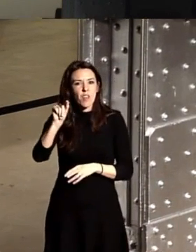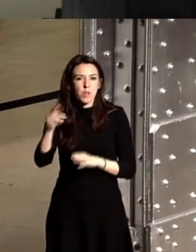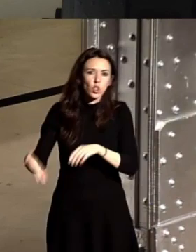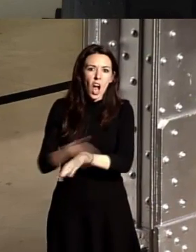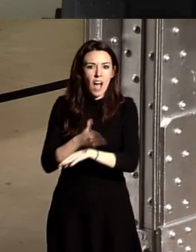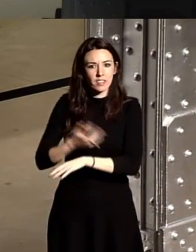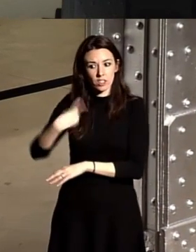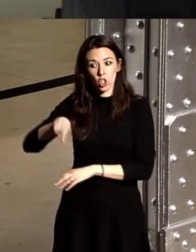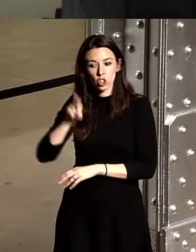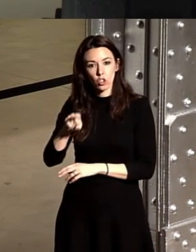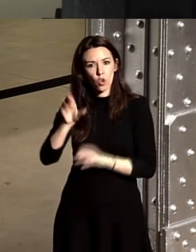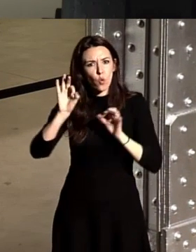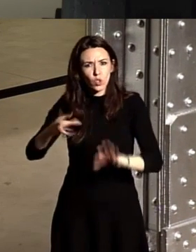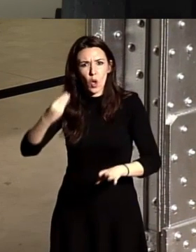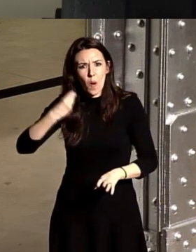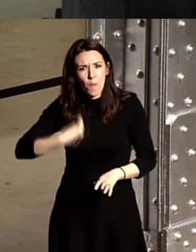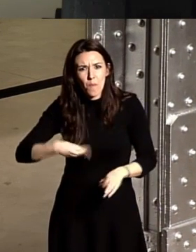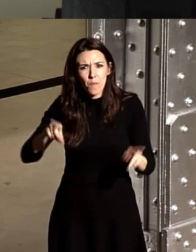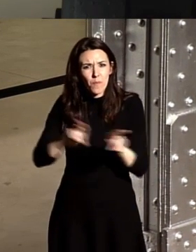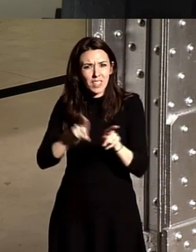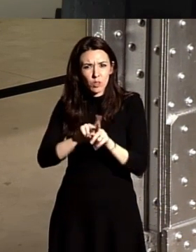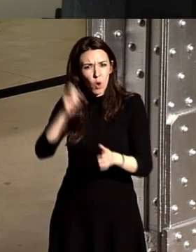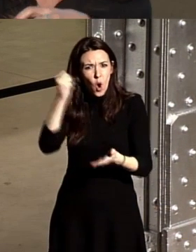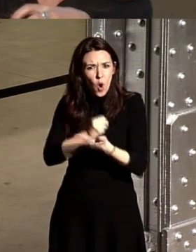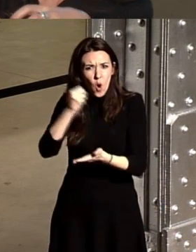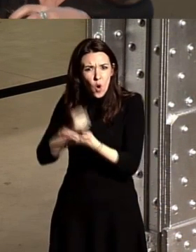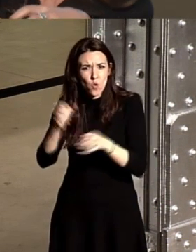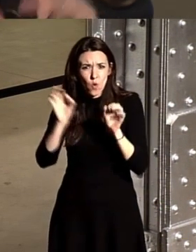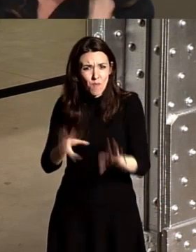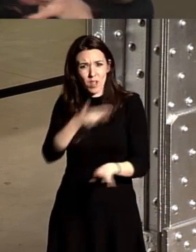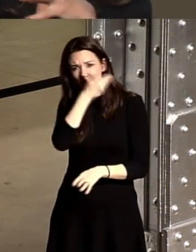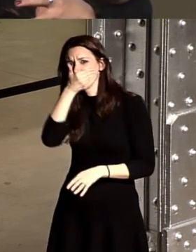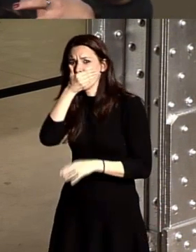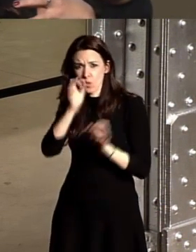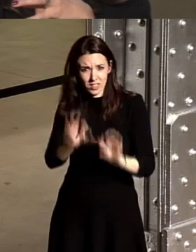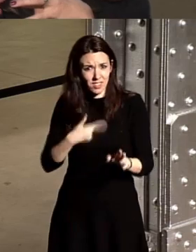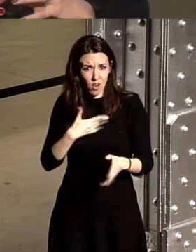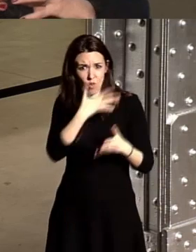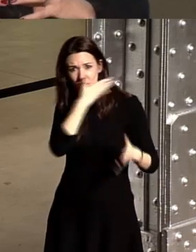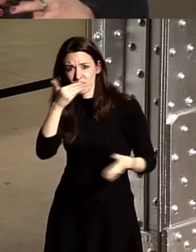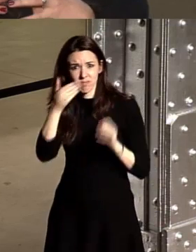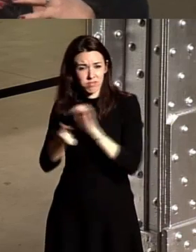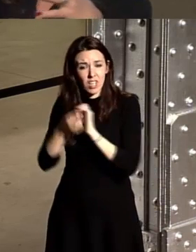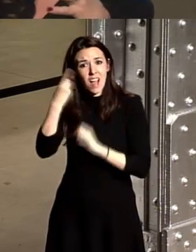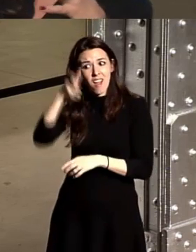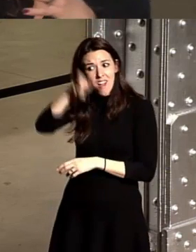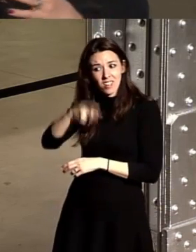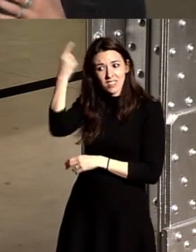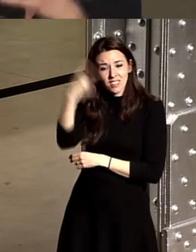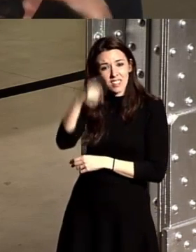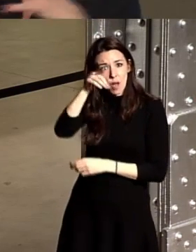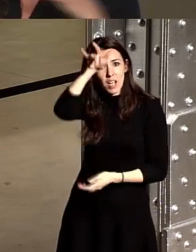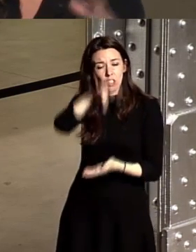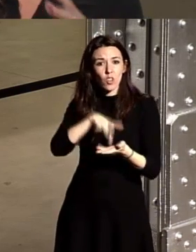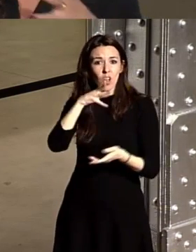él pasó por el mismo checkpoint que nosotros, que nos secuestraron, que nos capturaron. Y él sabía pasando,